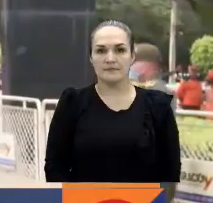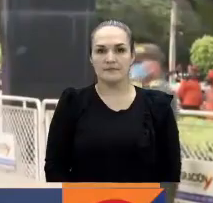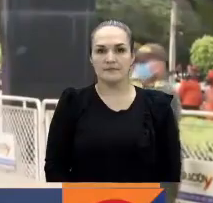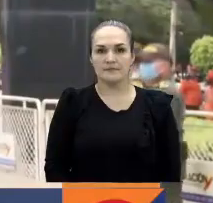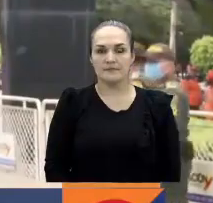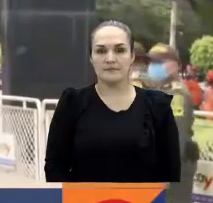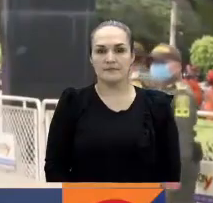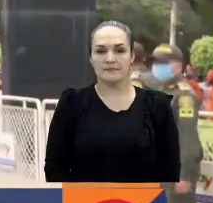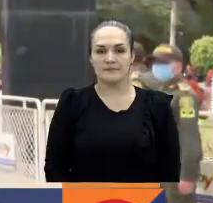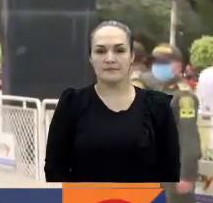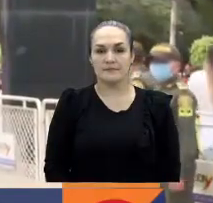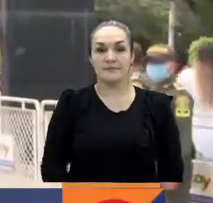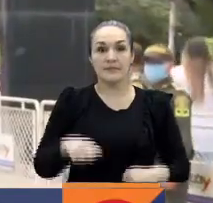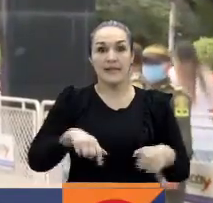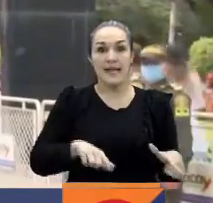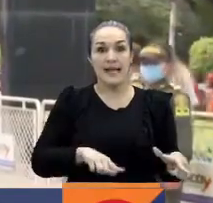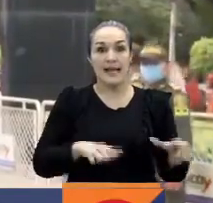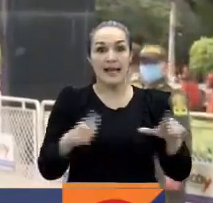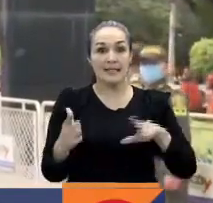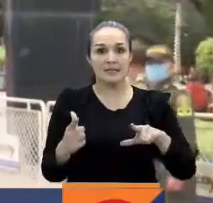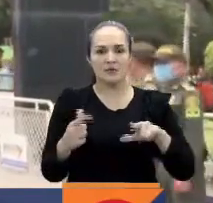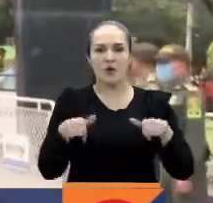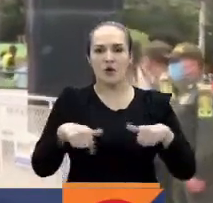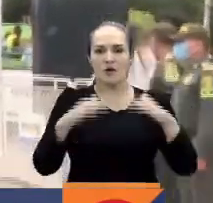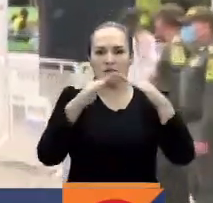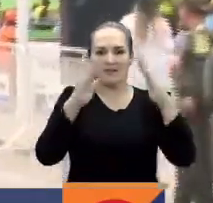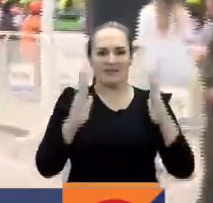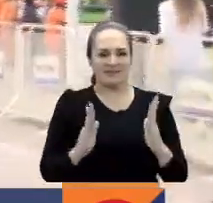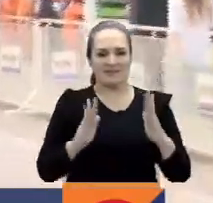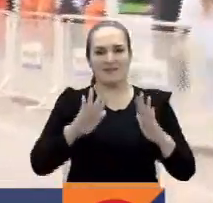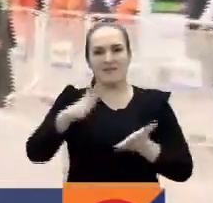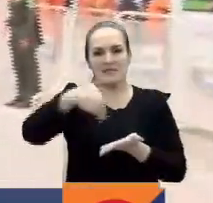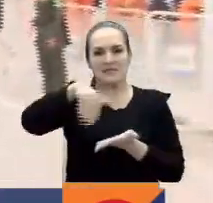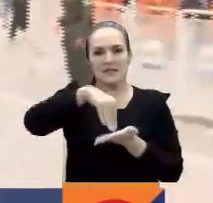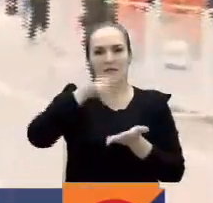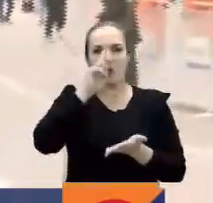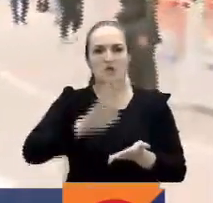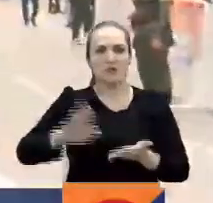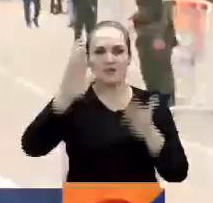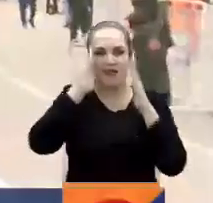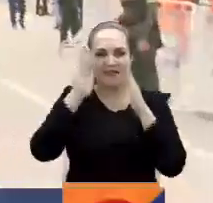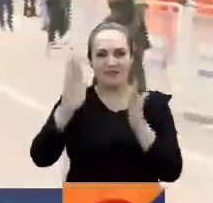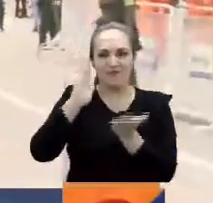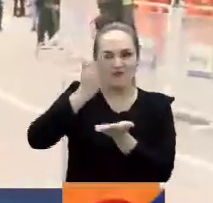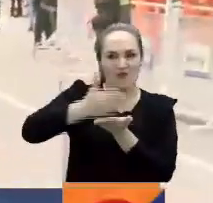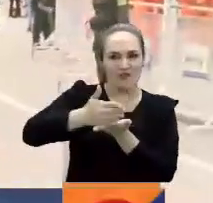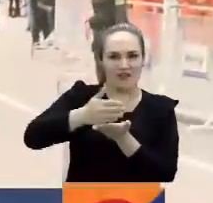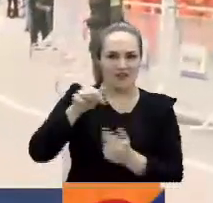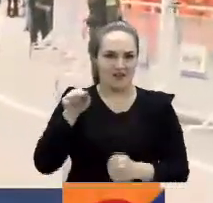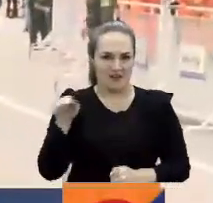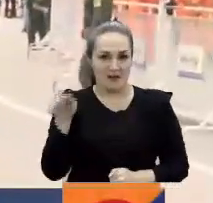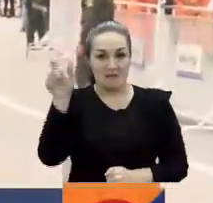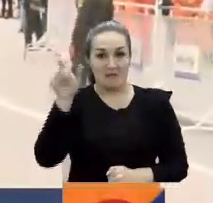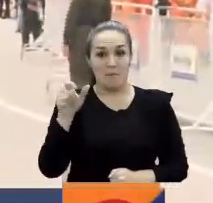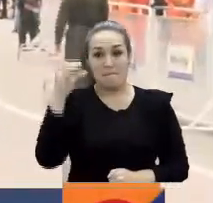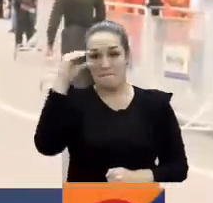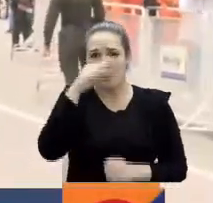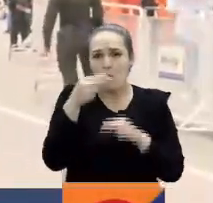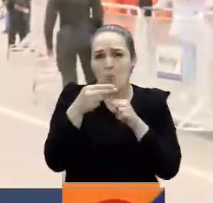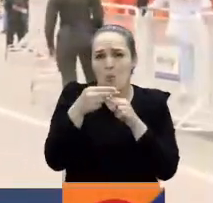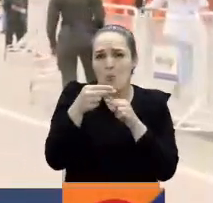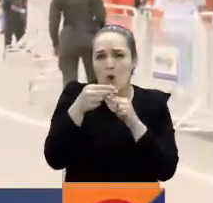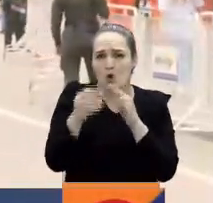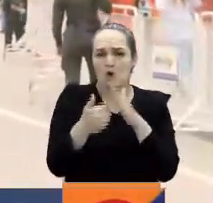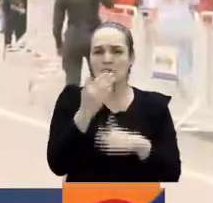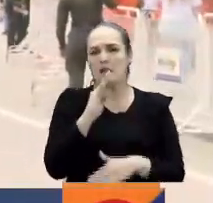Bueno, ya estamos acá listos en el CENAF, el Centro Nacional de Atención de Frontera, donde el presidente Gustavo Petro en pocos minutos estará dando